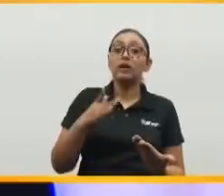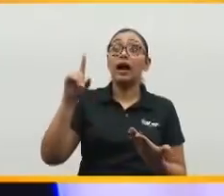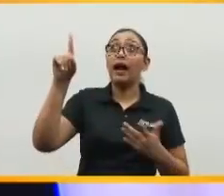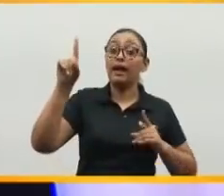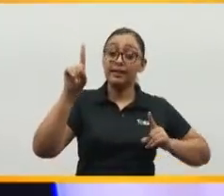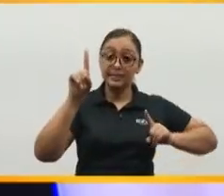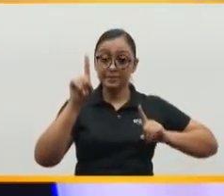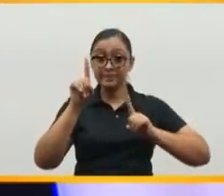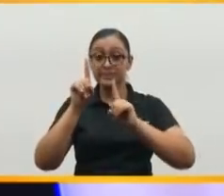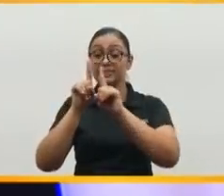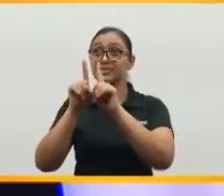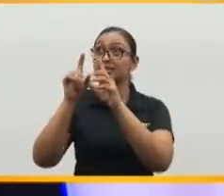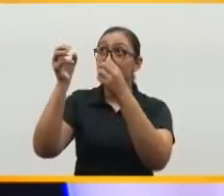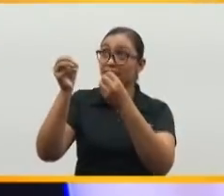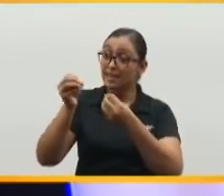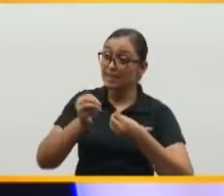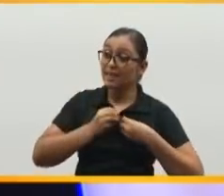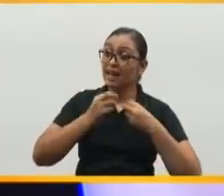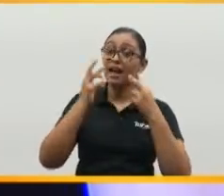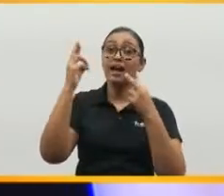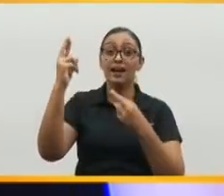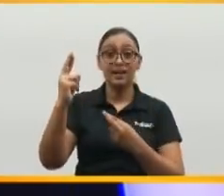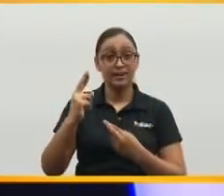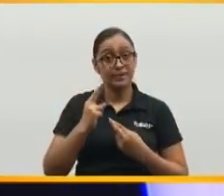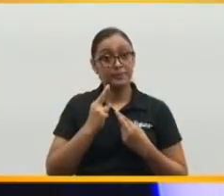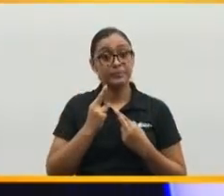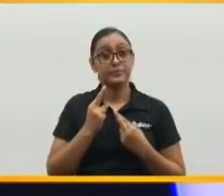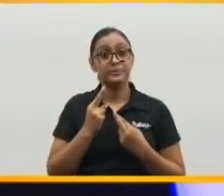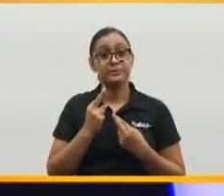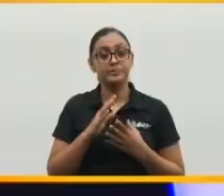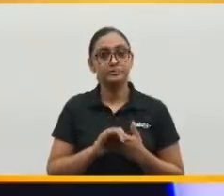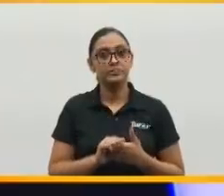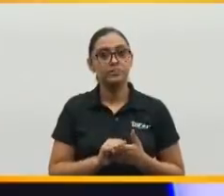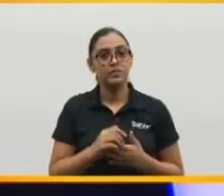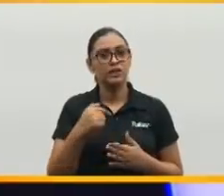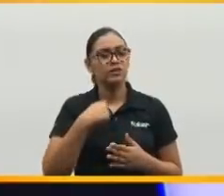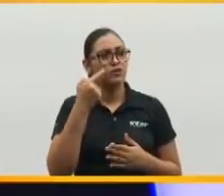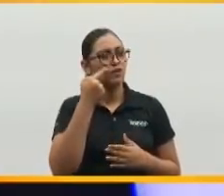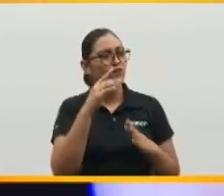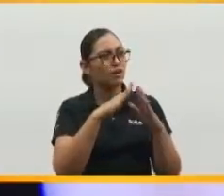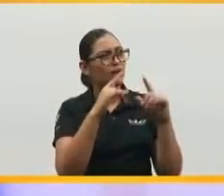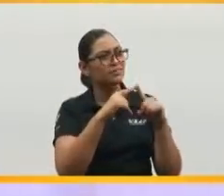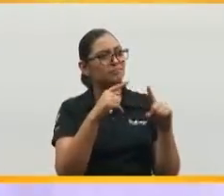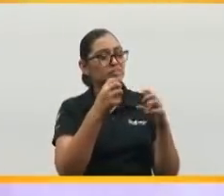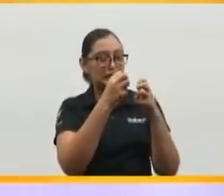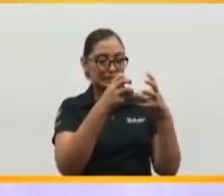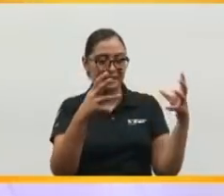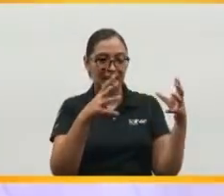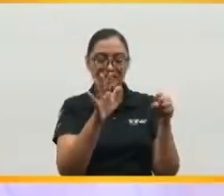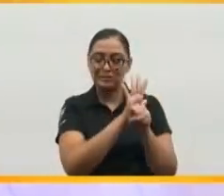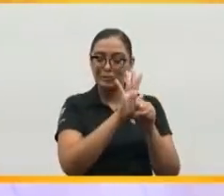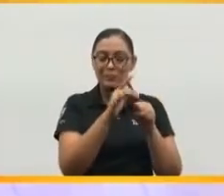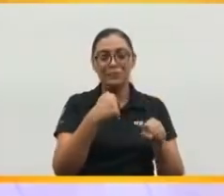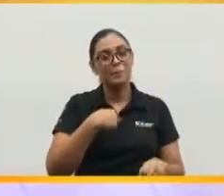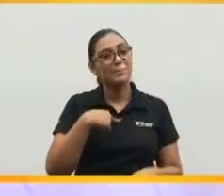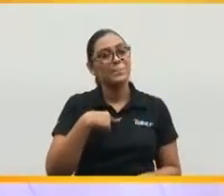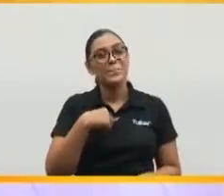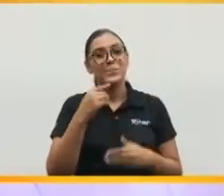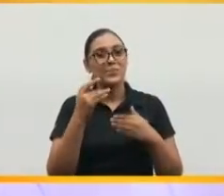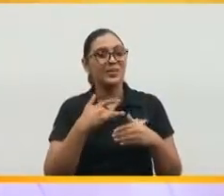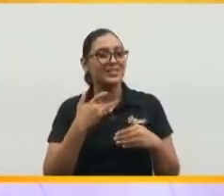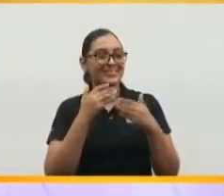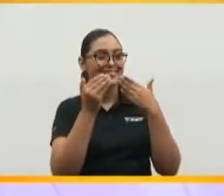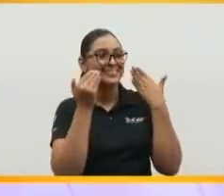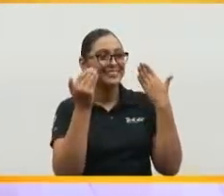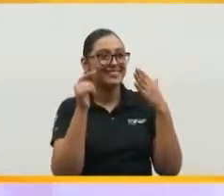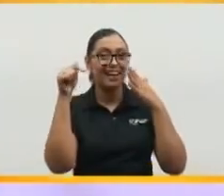que tiene la respuesta. Me llena de alegría ver la casa del Señor llena, me llena de alegría ver amaneciendo con Dios. Esta mañana estaba